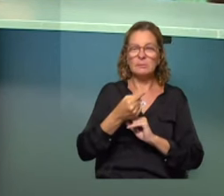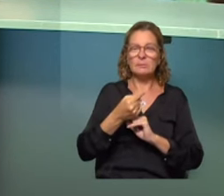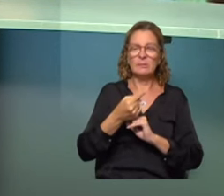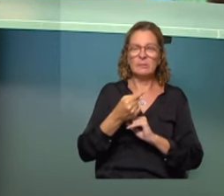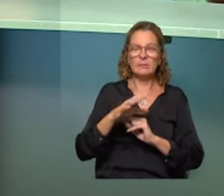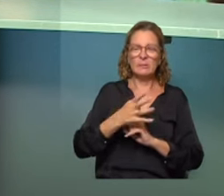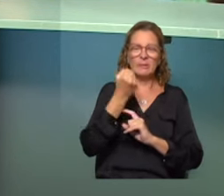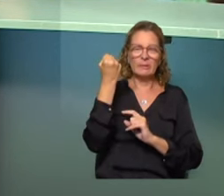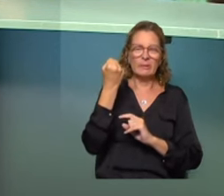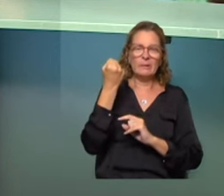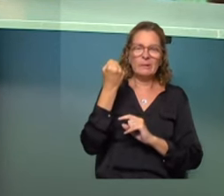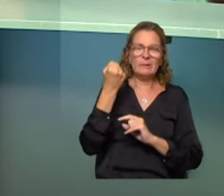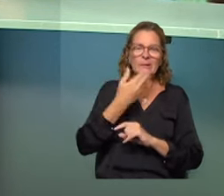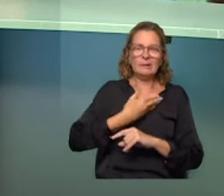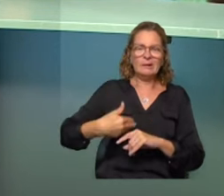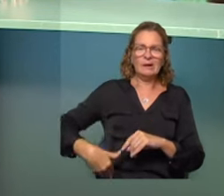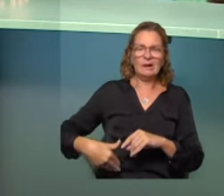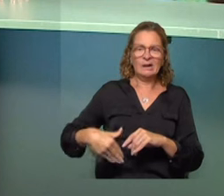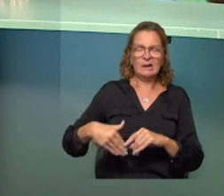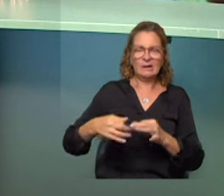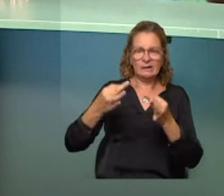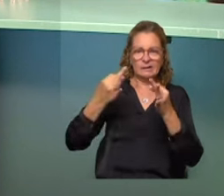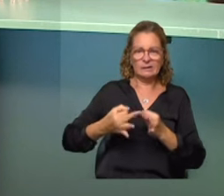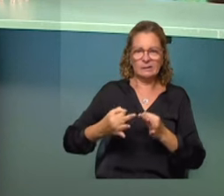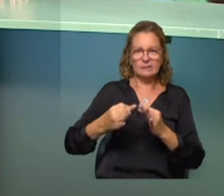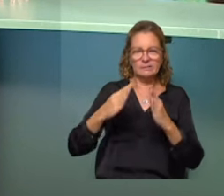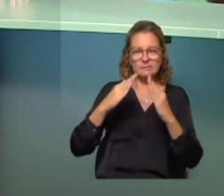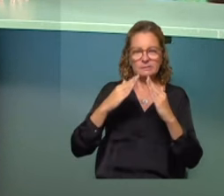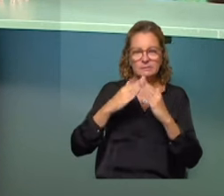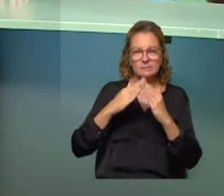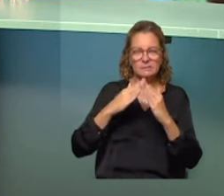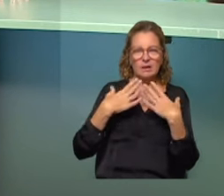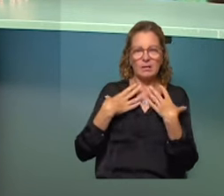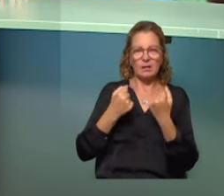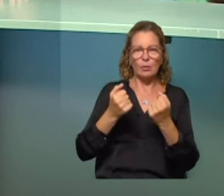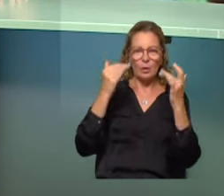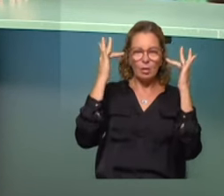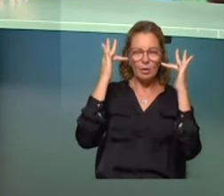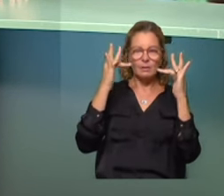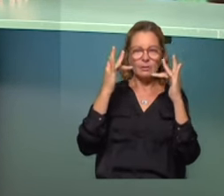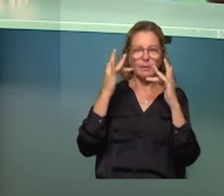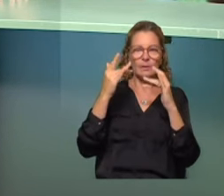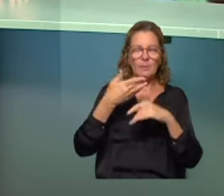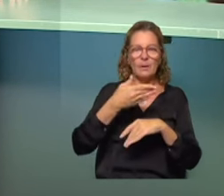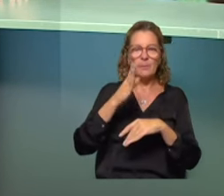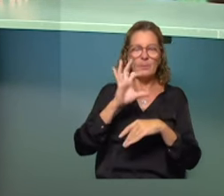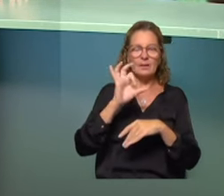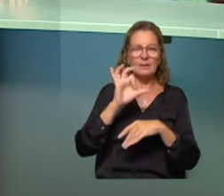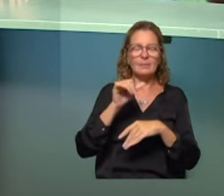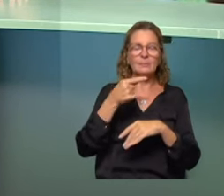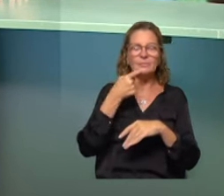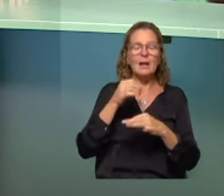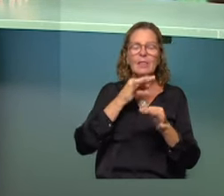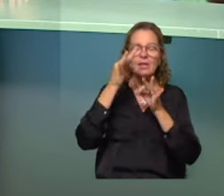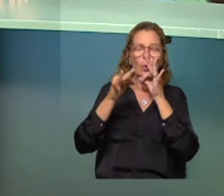como logros de su gobierno en seguridad, vivienda, salud, educación y previsión social. Y en el comienzo de